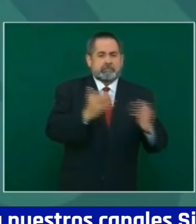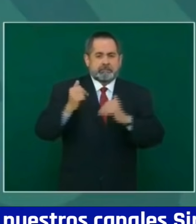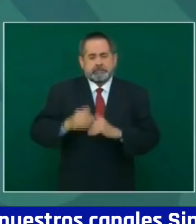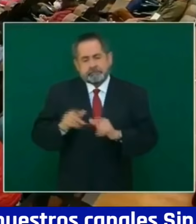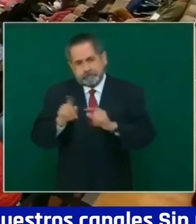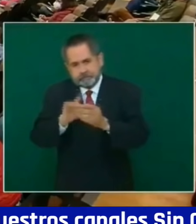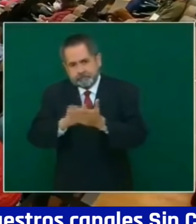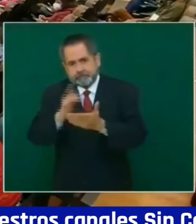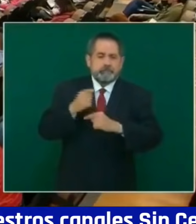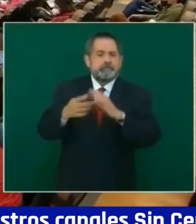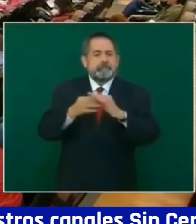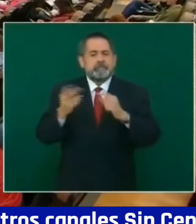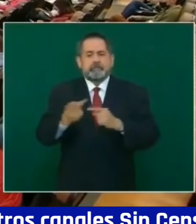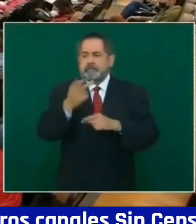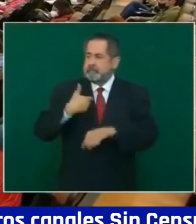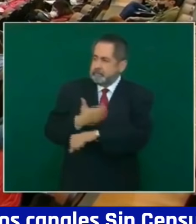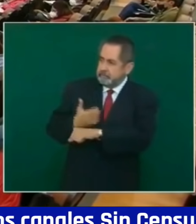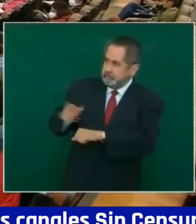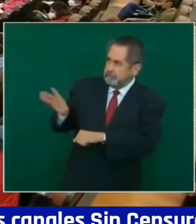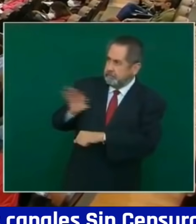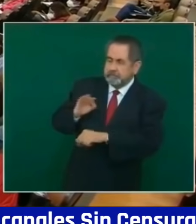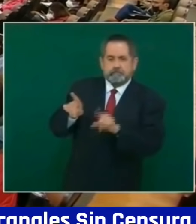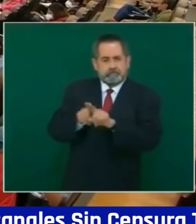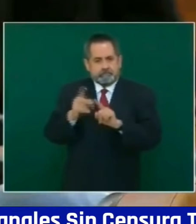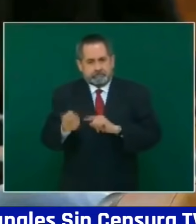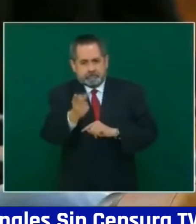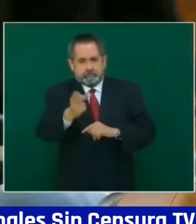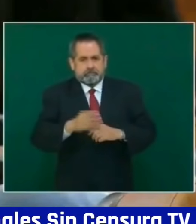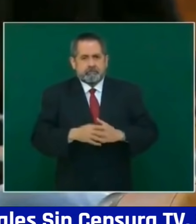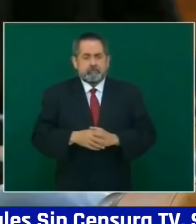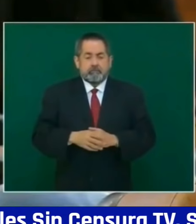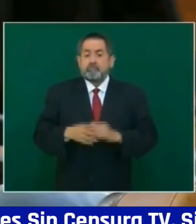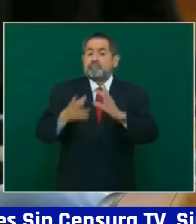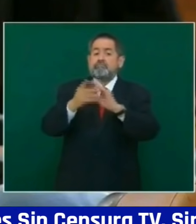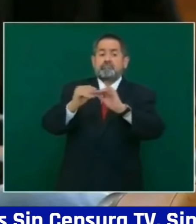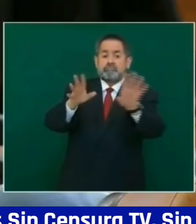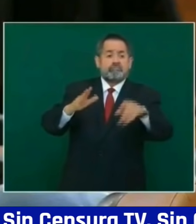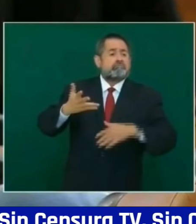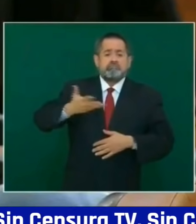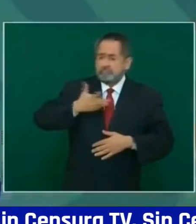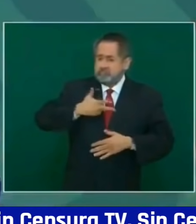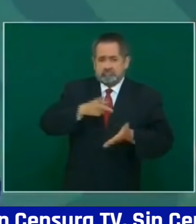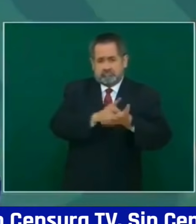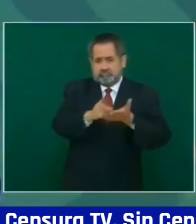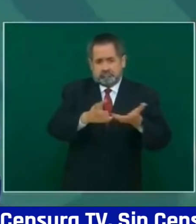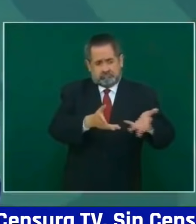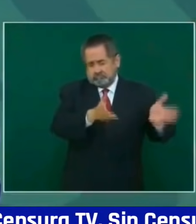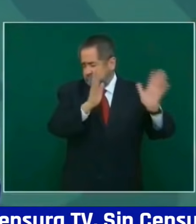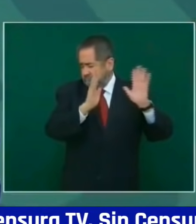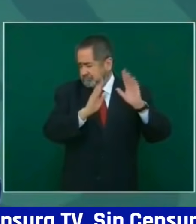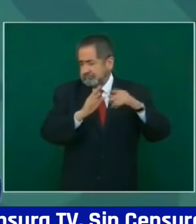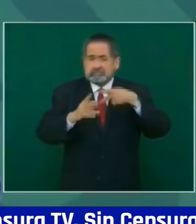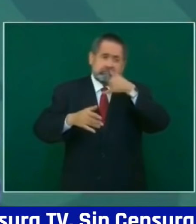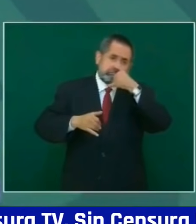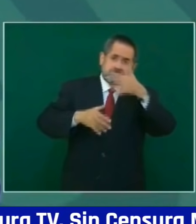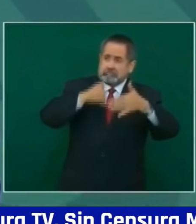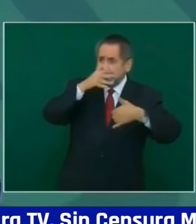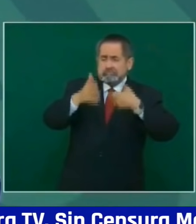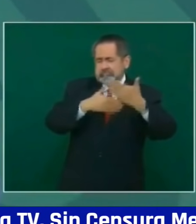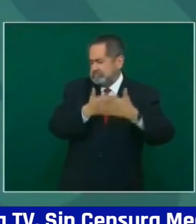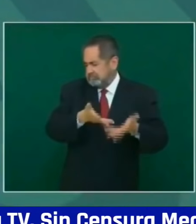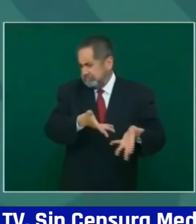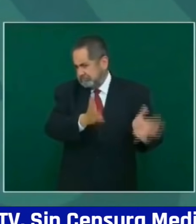Gracias, presidente. Retomando la compañera. Que pues, aclaro, tiene todo su derecho a manifestarse y